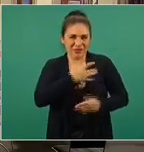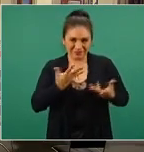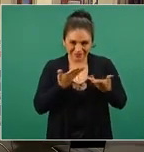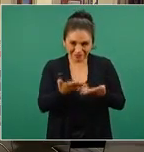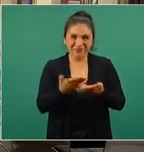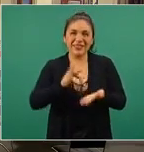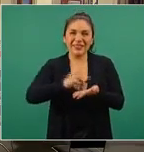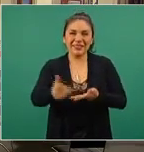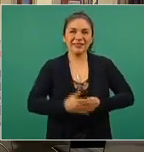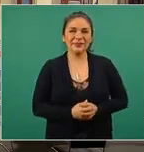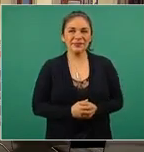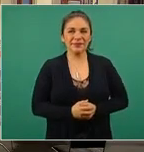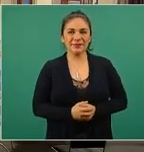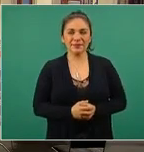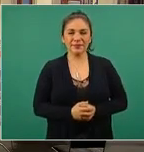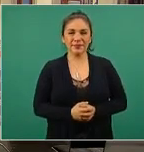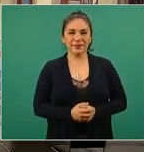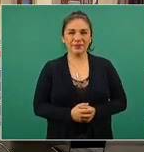gracias.